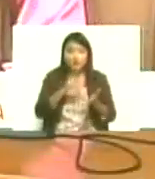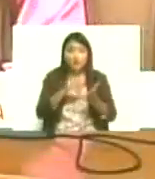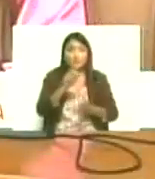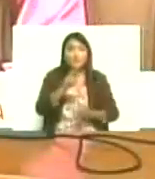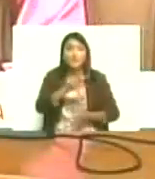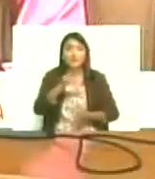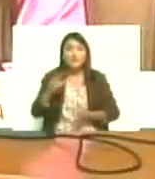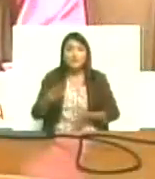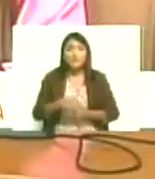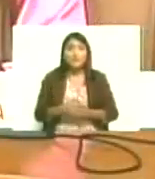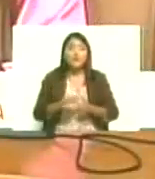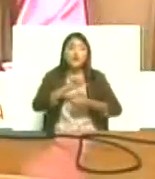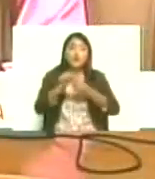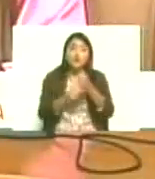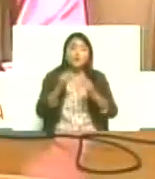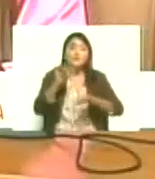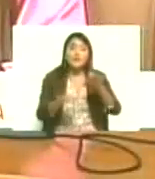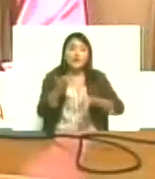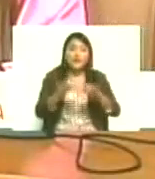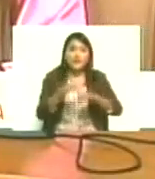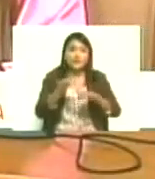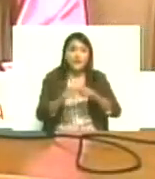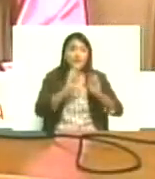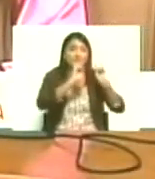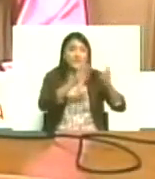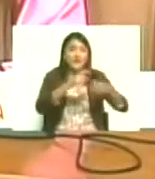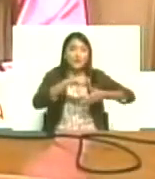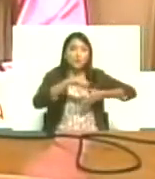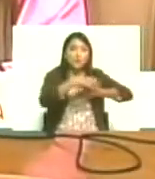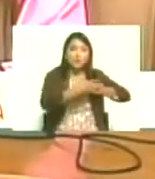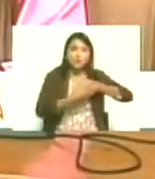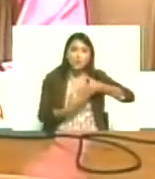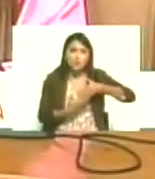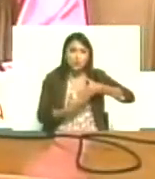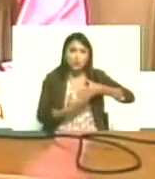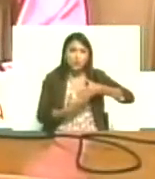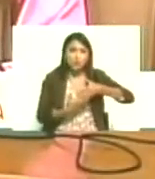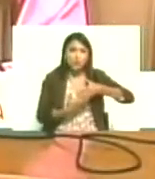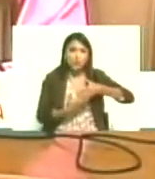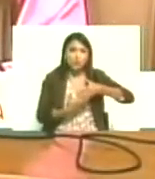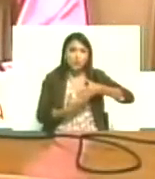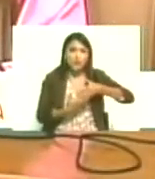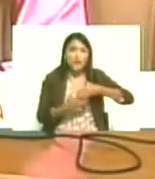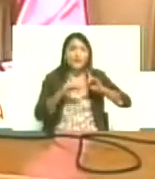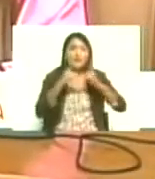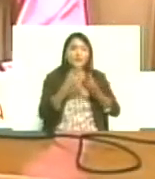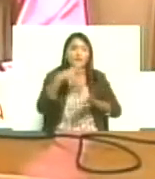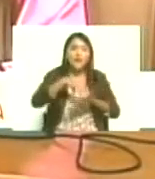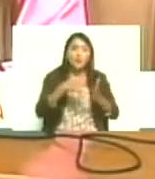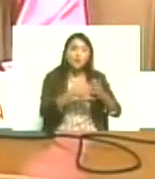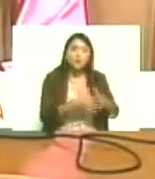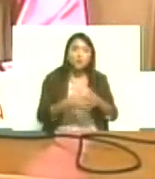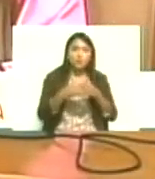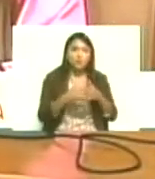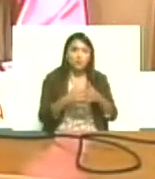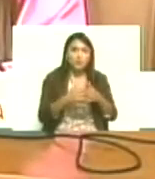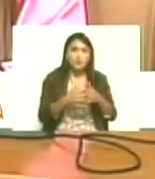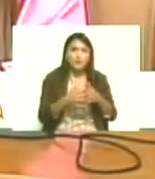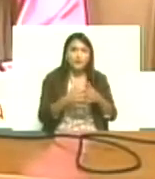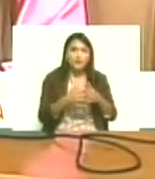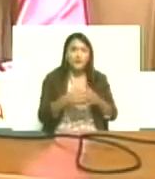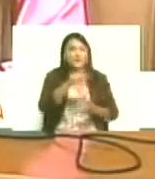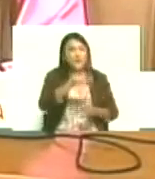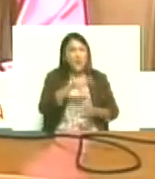el subsecretario de Estado para Asuntos del Hemisferio Occidental del Departamento de Estados Unidos de América,